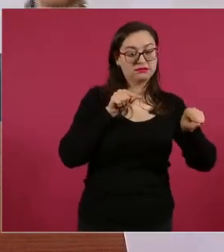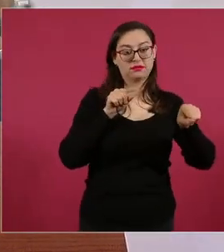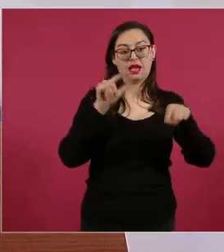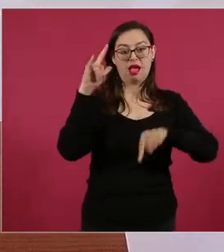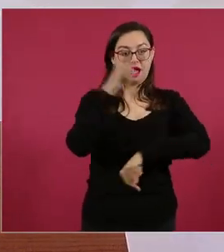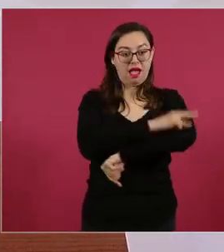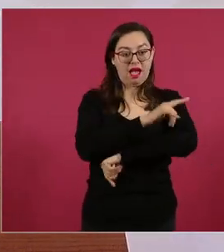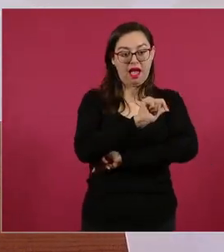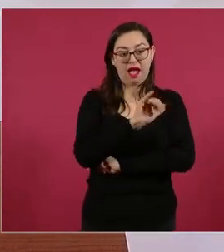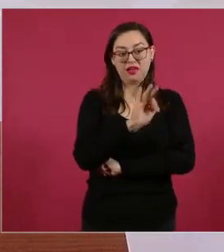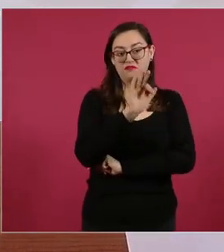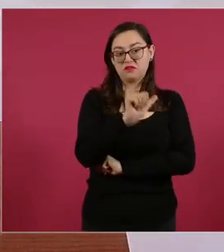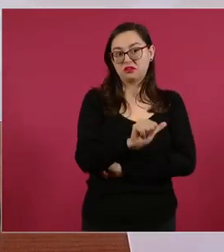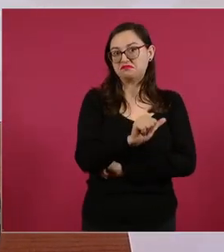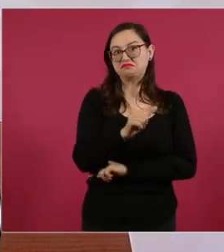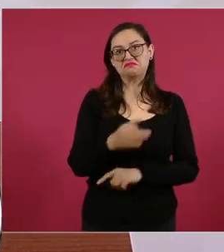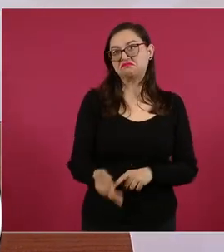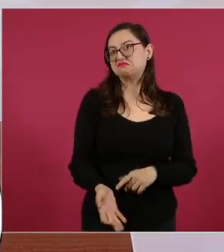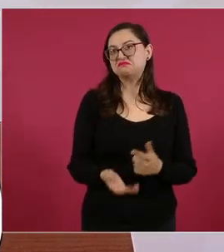en